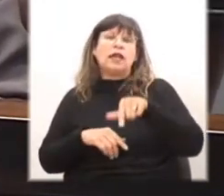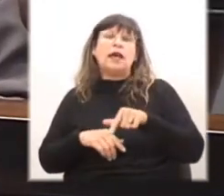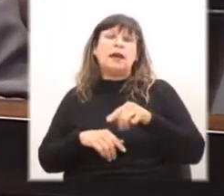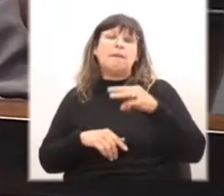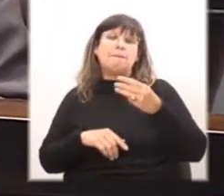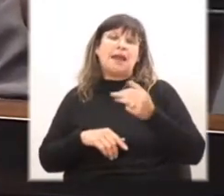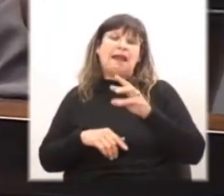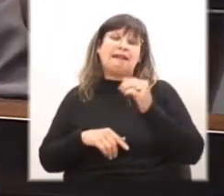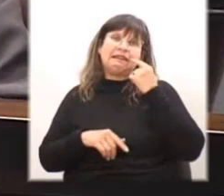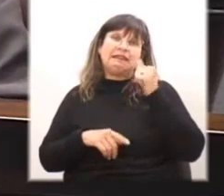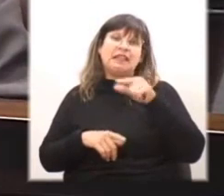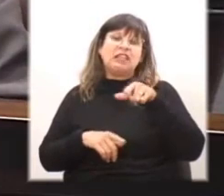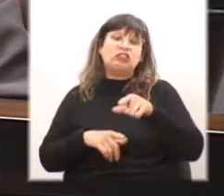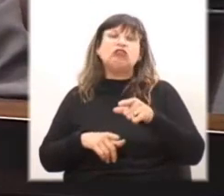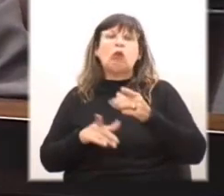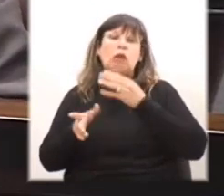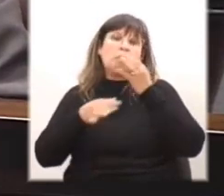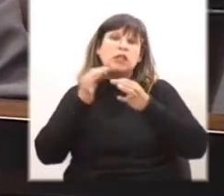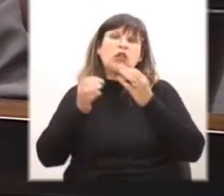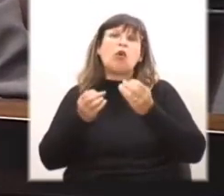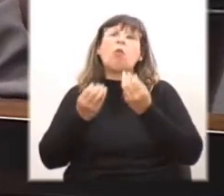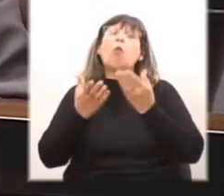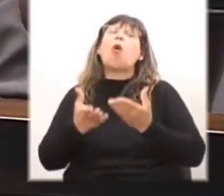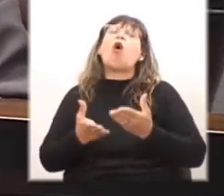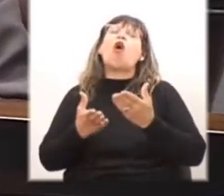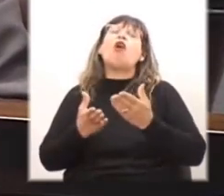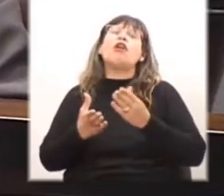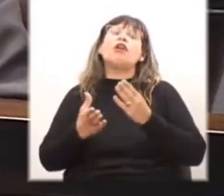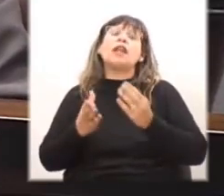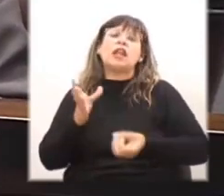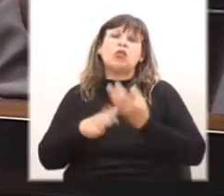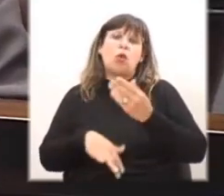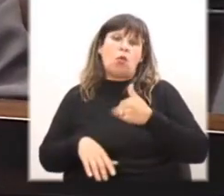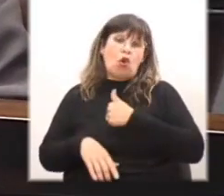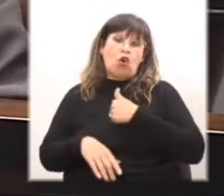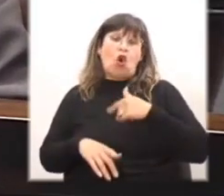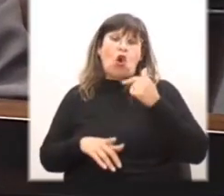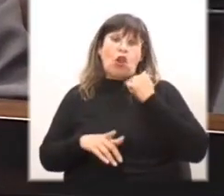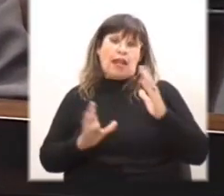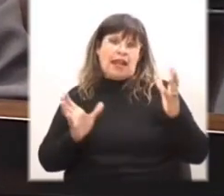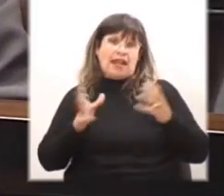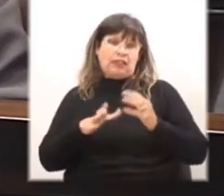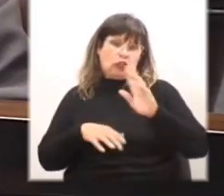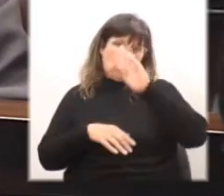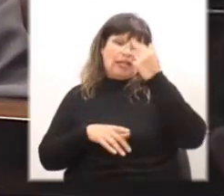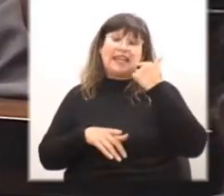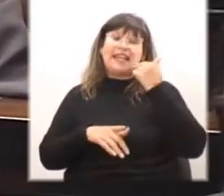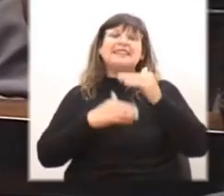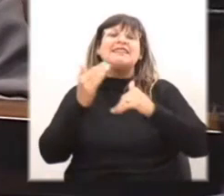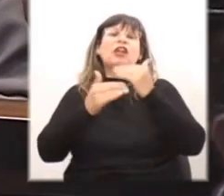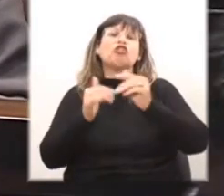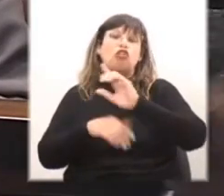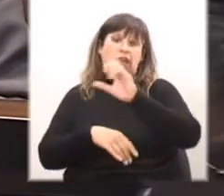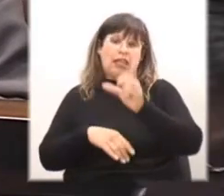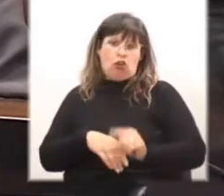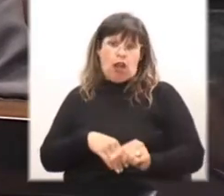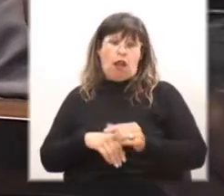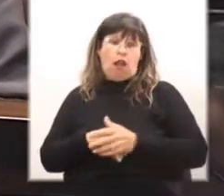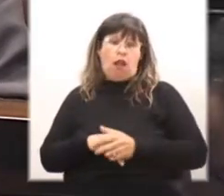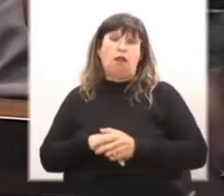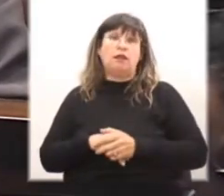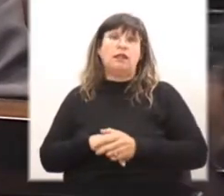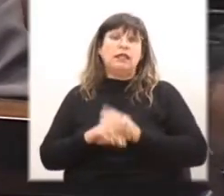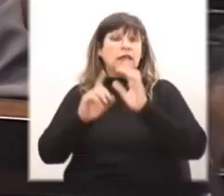Burutarán, esto se justifica por el nuevo rol de la delegación de Uruguay en el desarrollo regional. Se